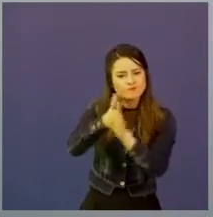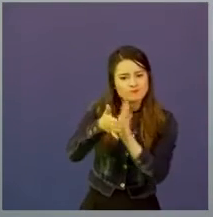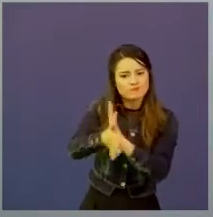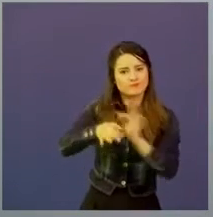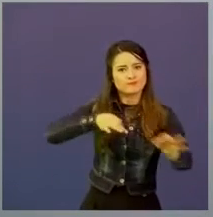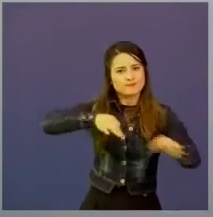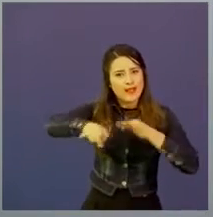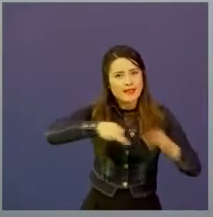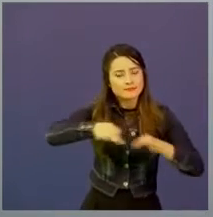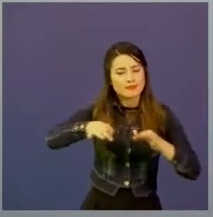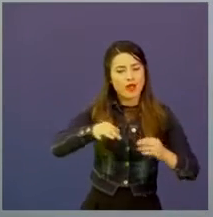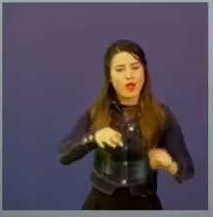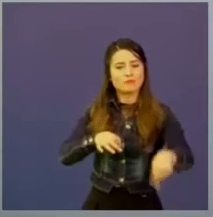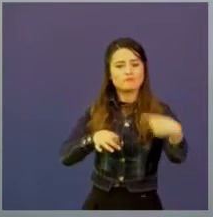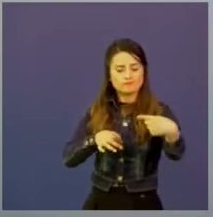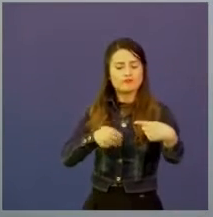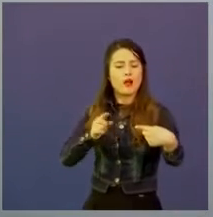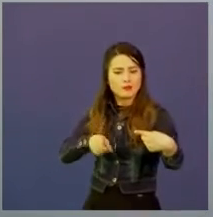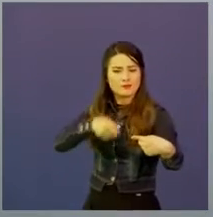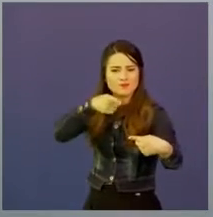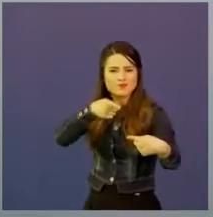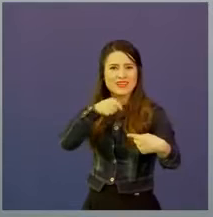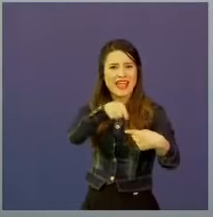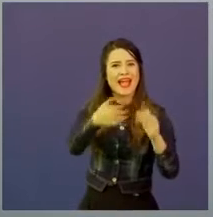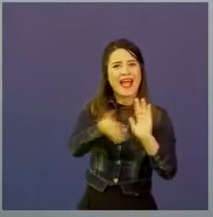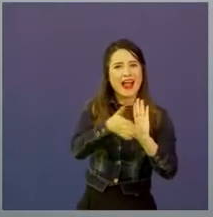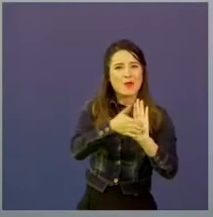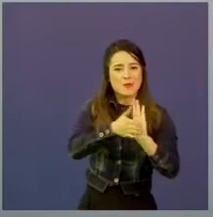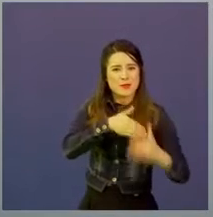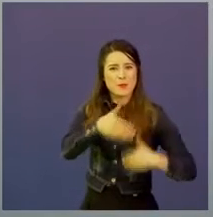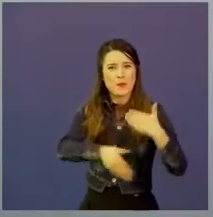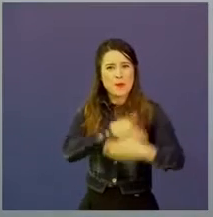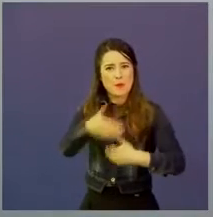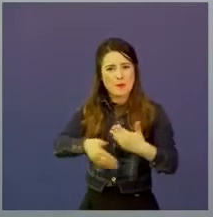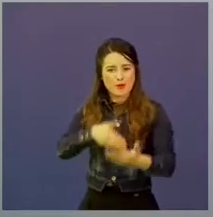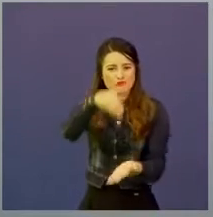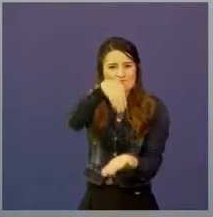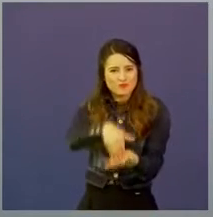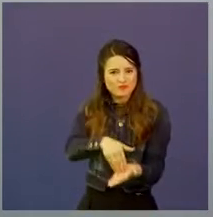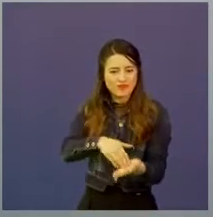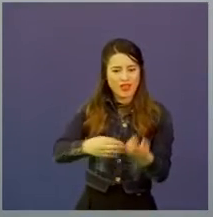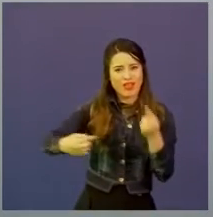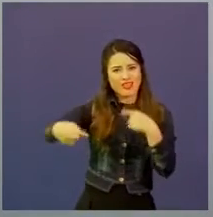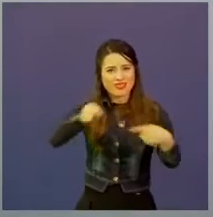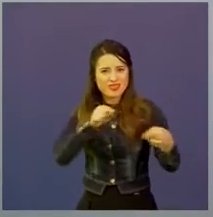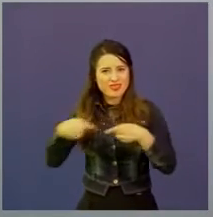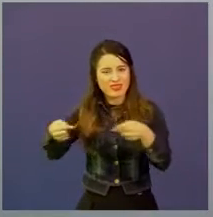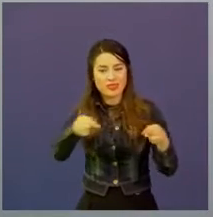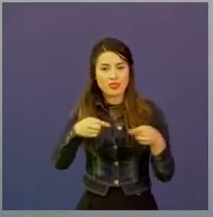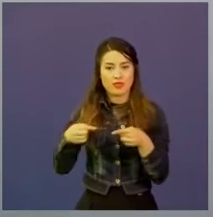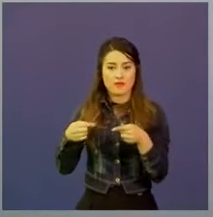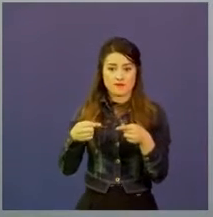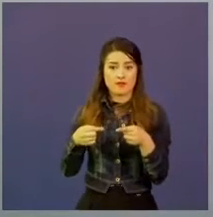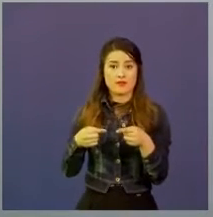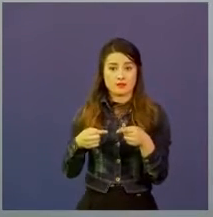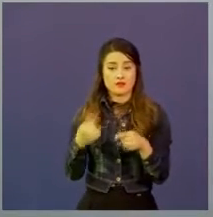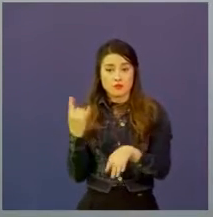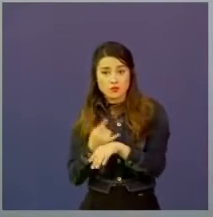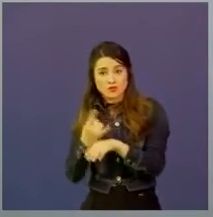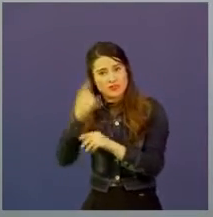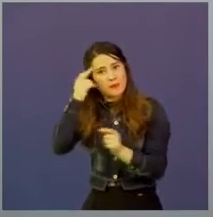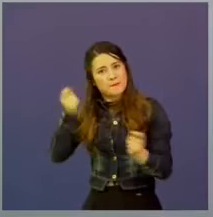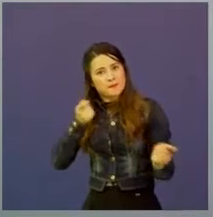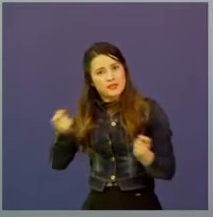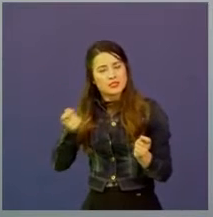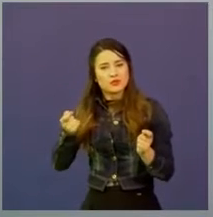o en conjunto los juegos bien estructurados, bien concebidos, como he mencionado, realmente podrían ser considerados una metodología de enseñanza